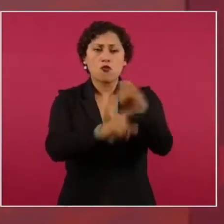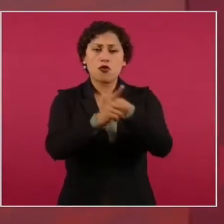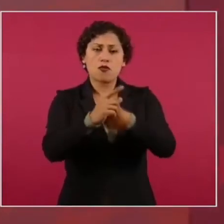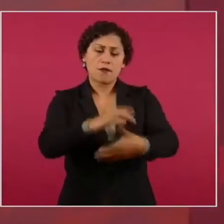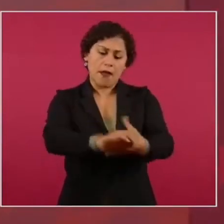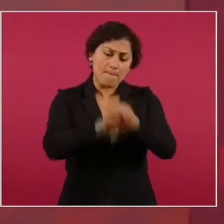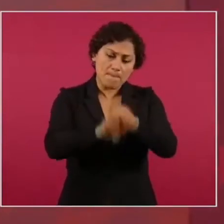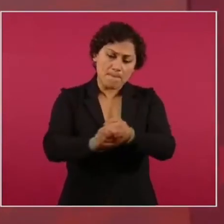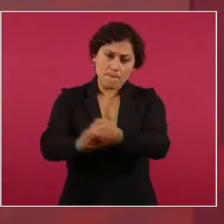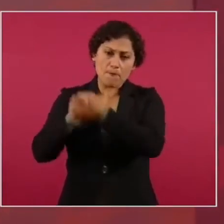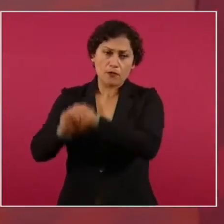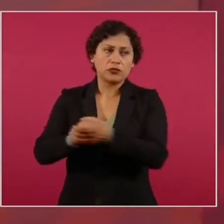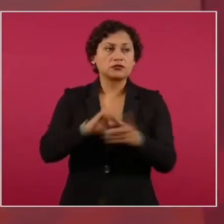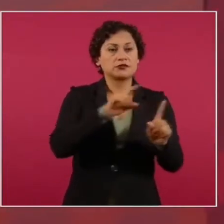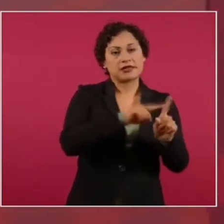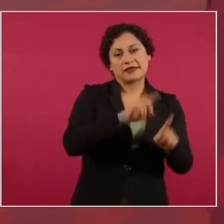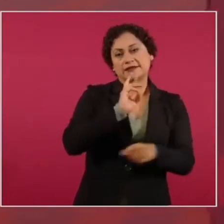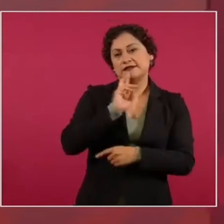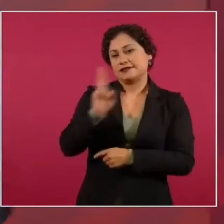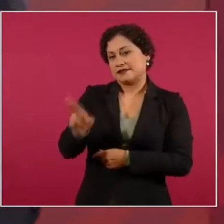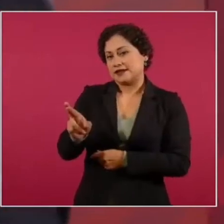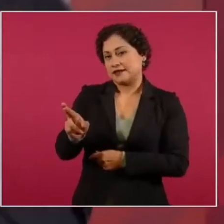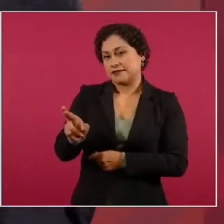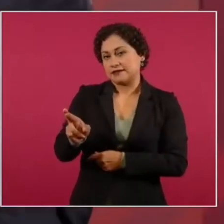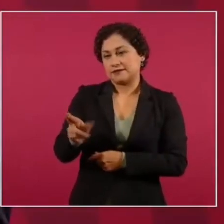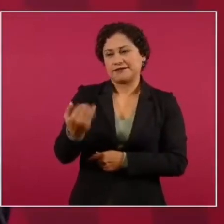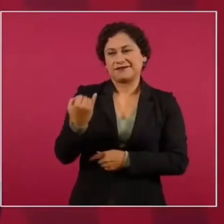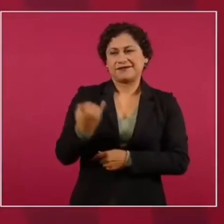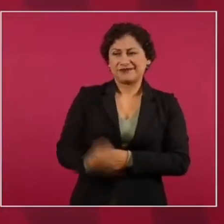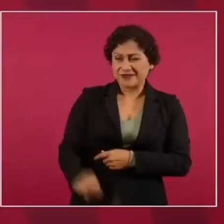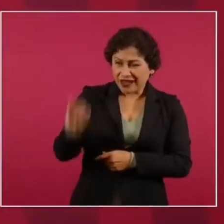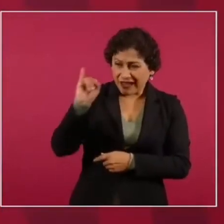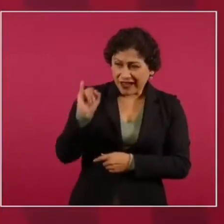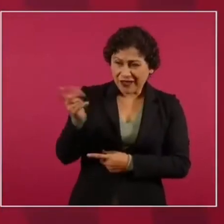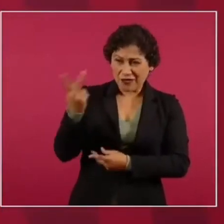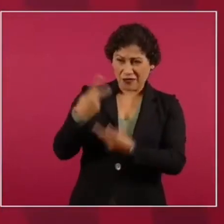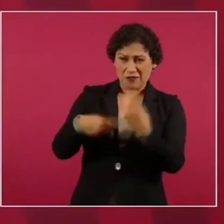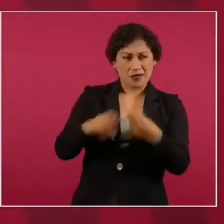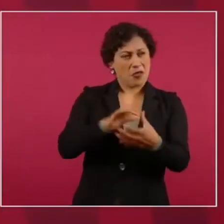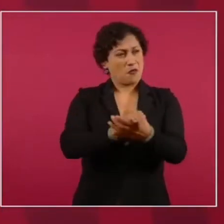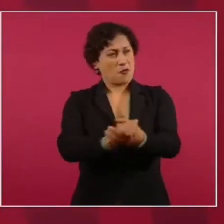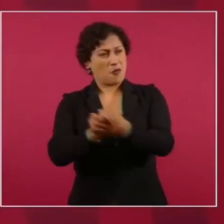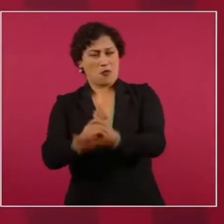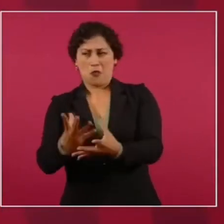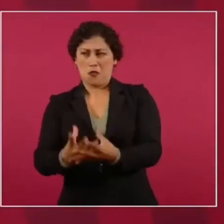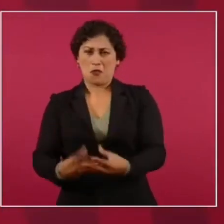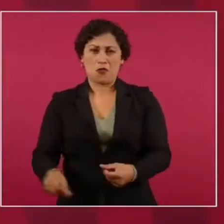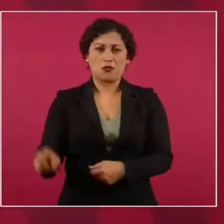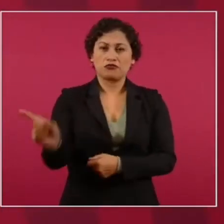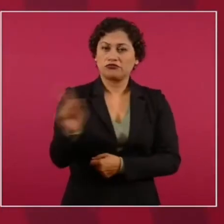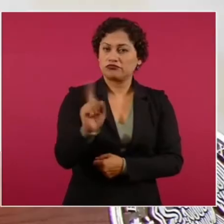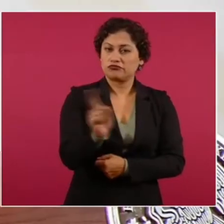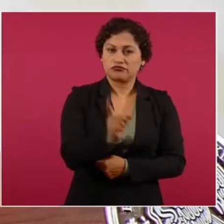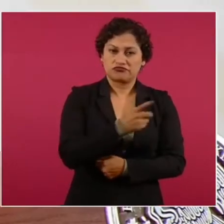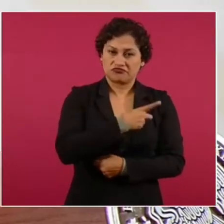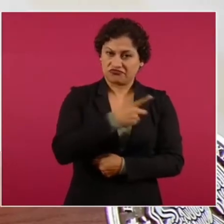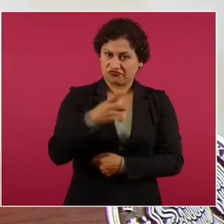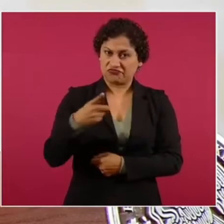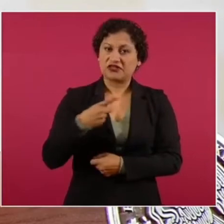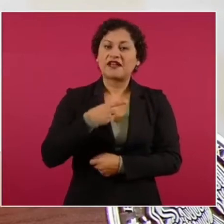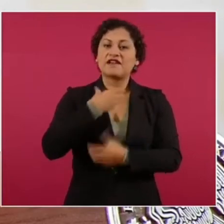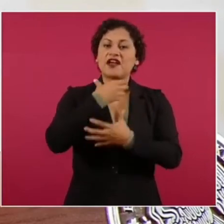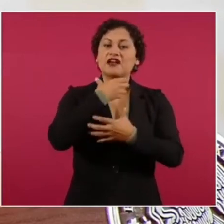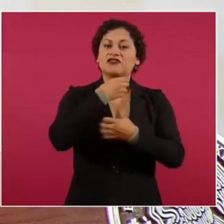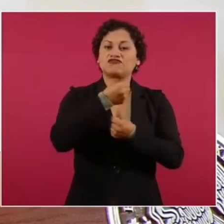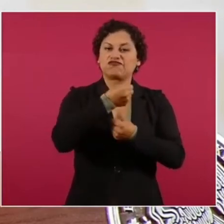Ocampo o le decía, esto no se va a resolver más que con apretones de pescuezo.